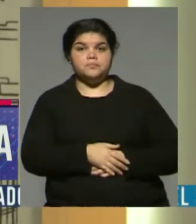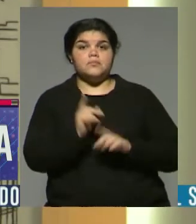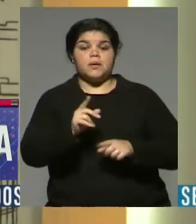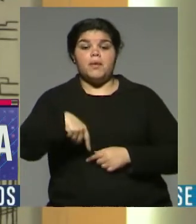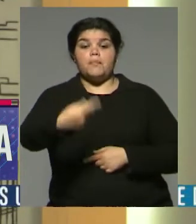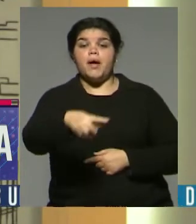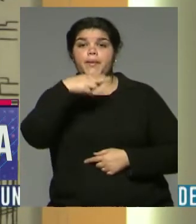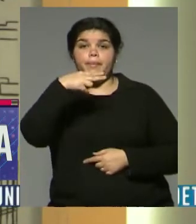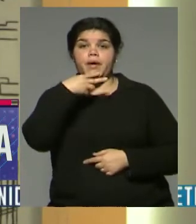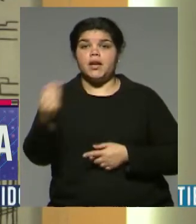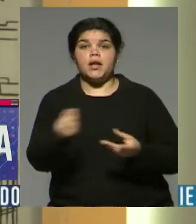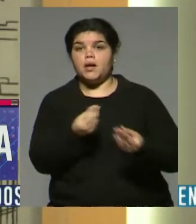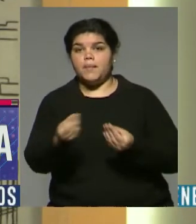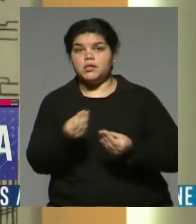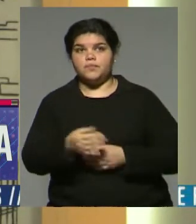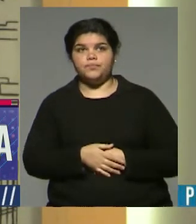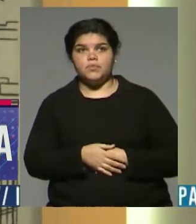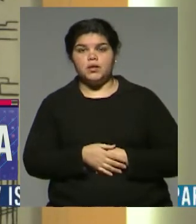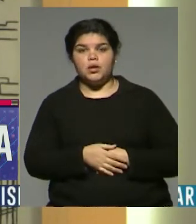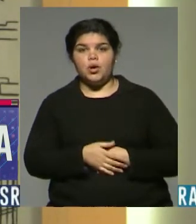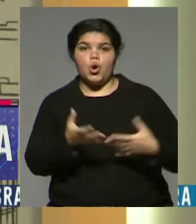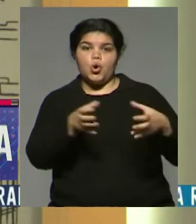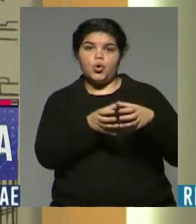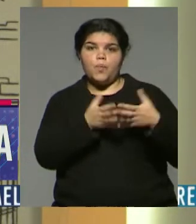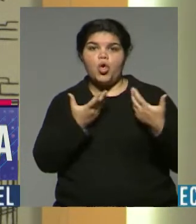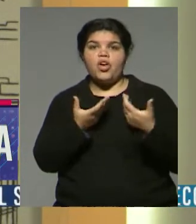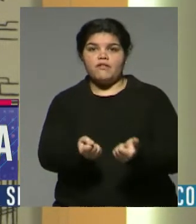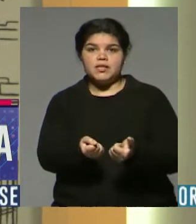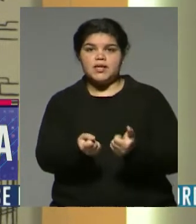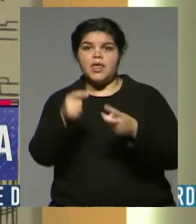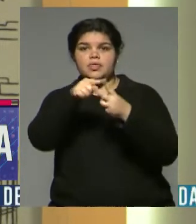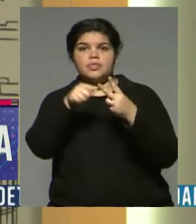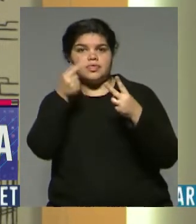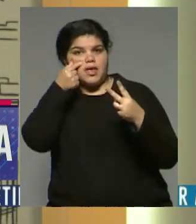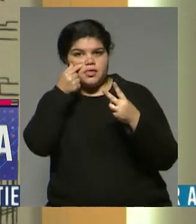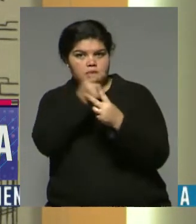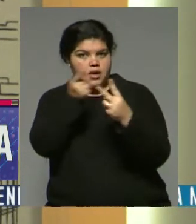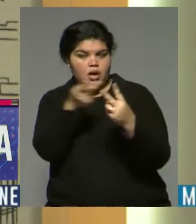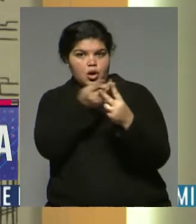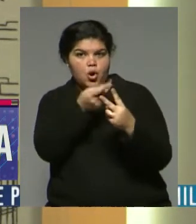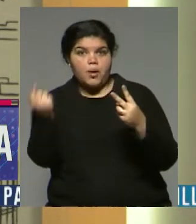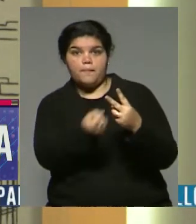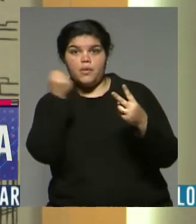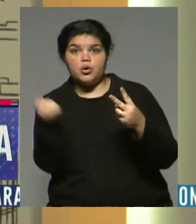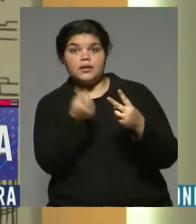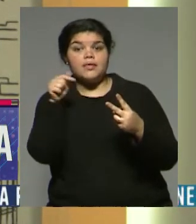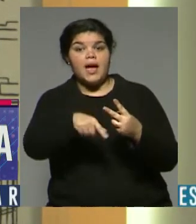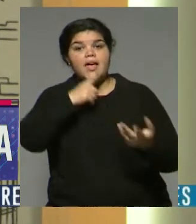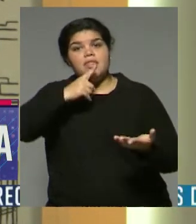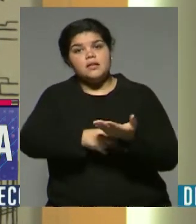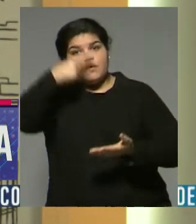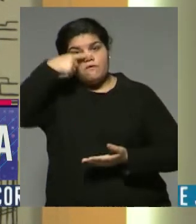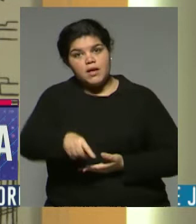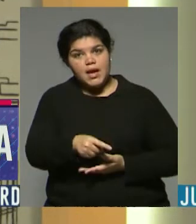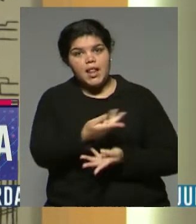fuentes periodísticas, la defensa va a presentar 2 testimonios clave, pero ahí es donde queda todo, es donde va a decidir finalmente